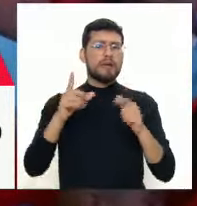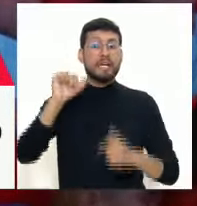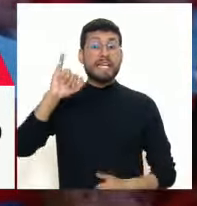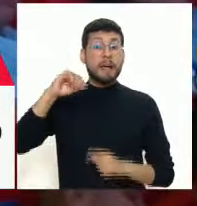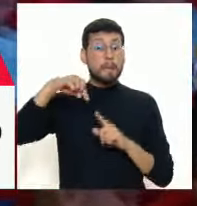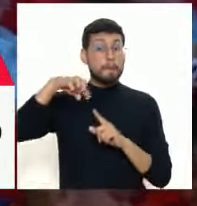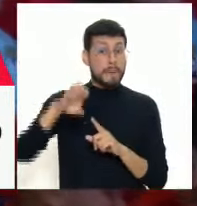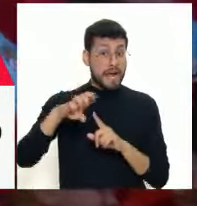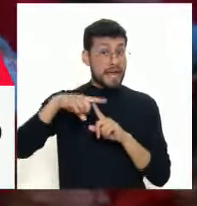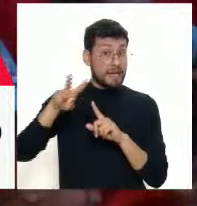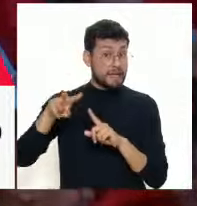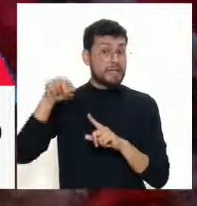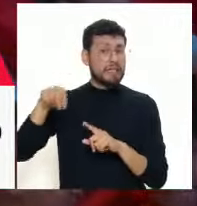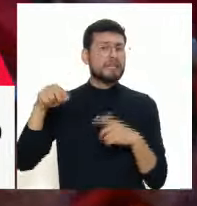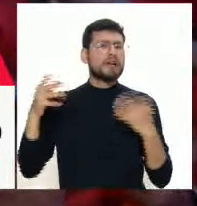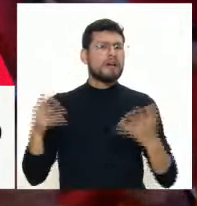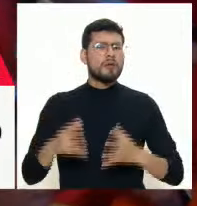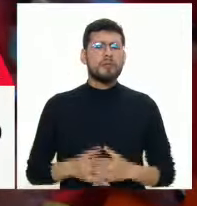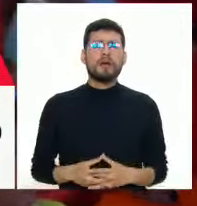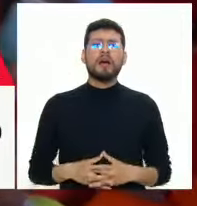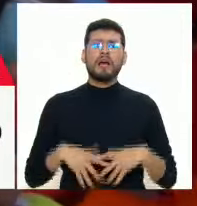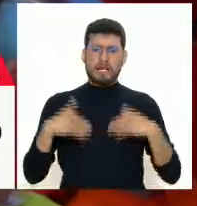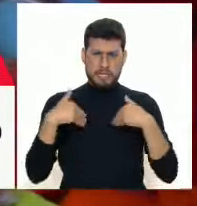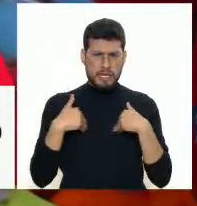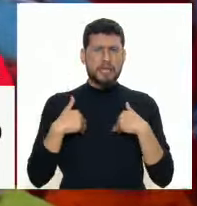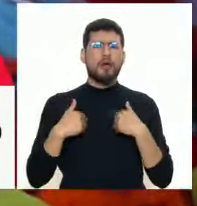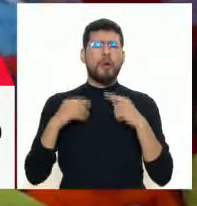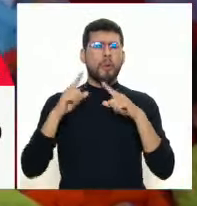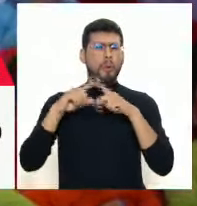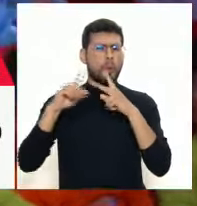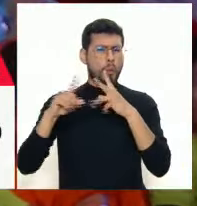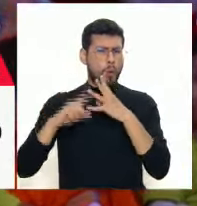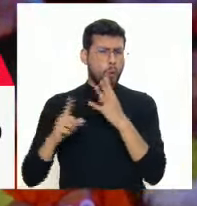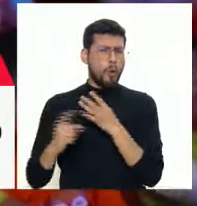IP ha logrado obtener varios